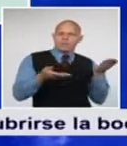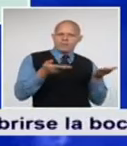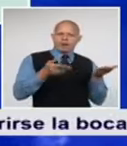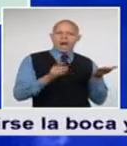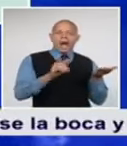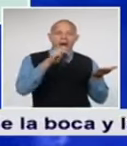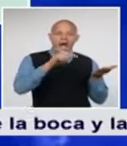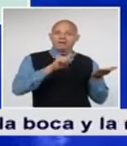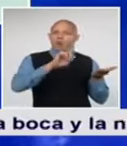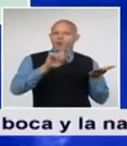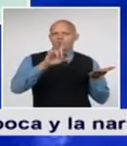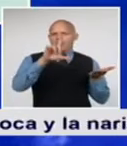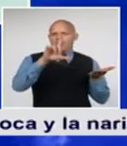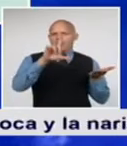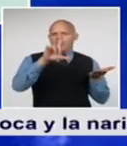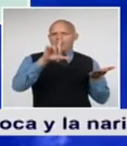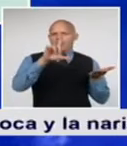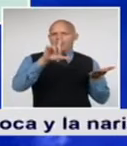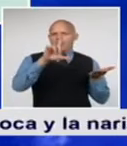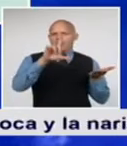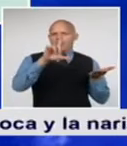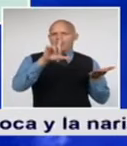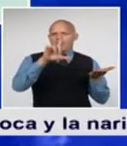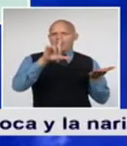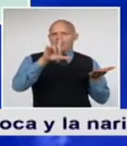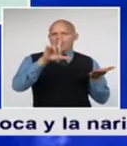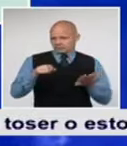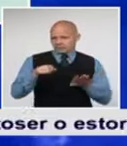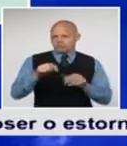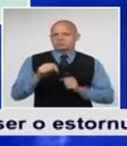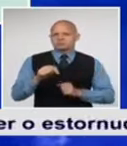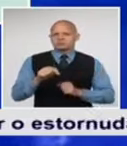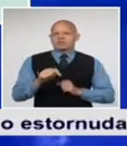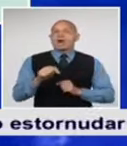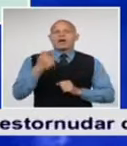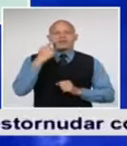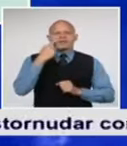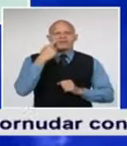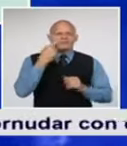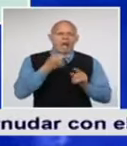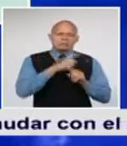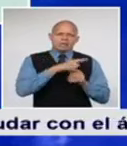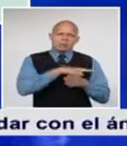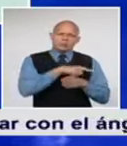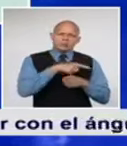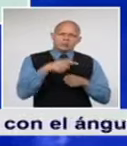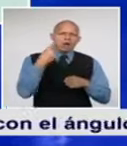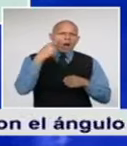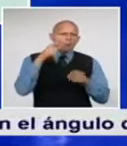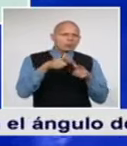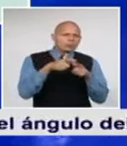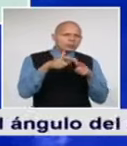También es una provincia que ha tenido sus incrementos en determinados momentos, pero